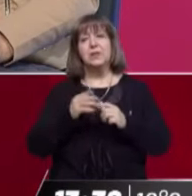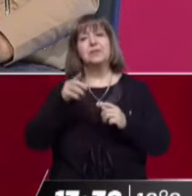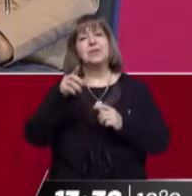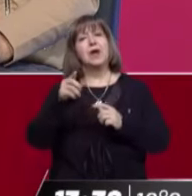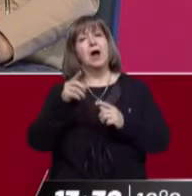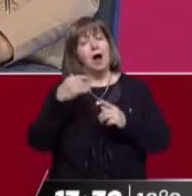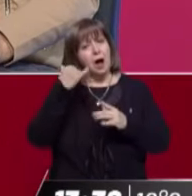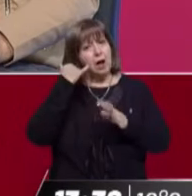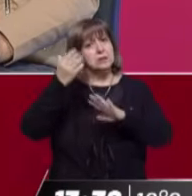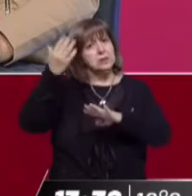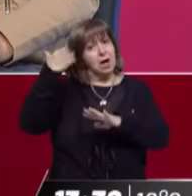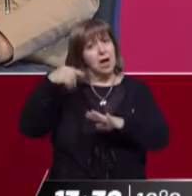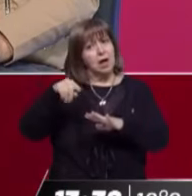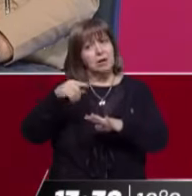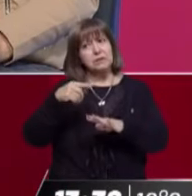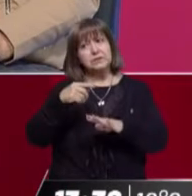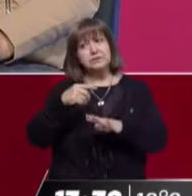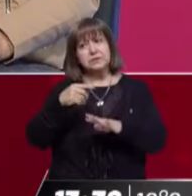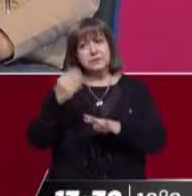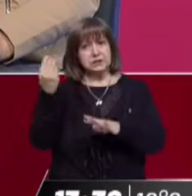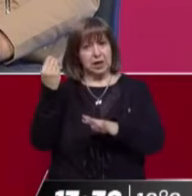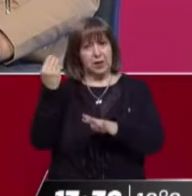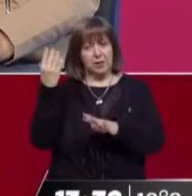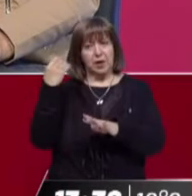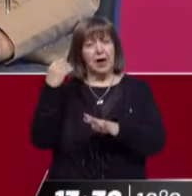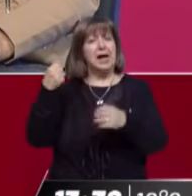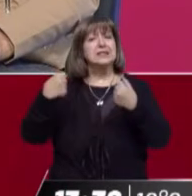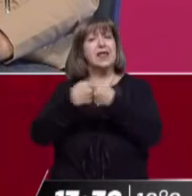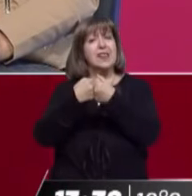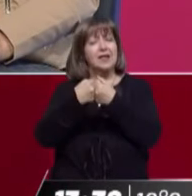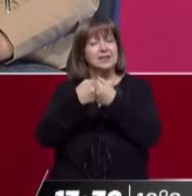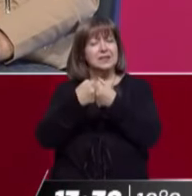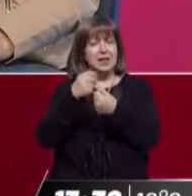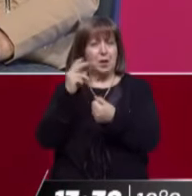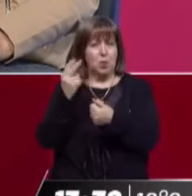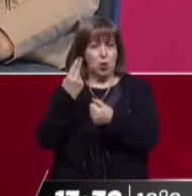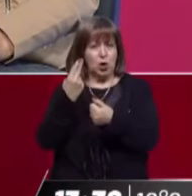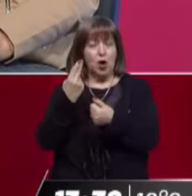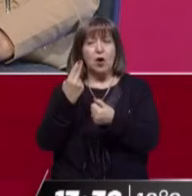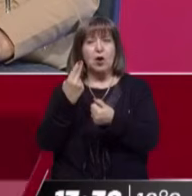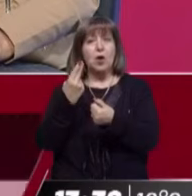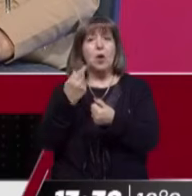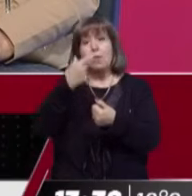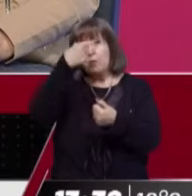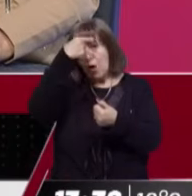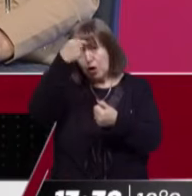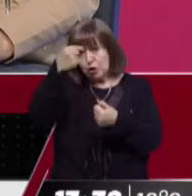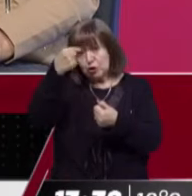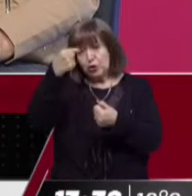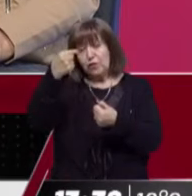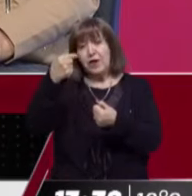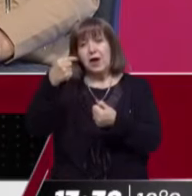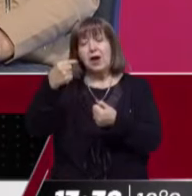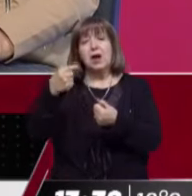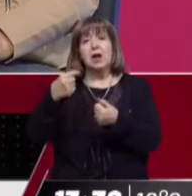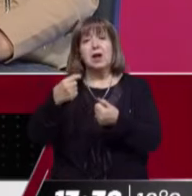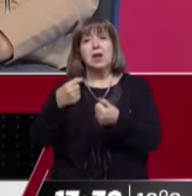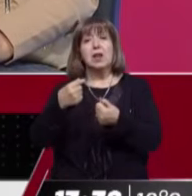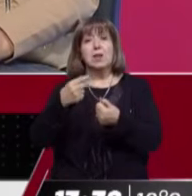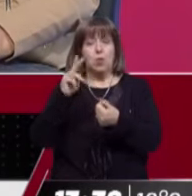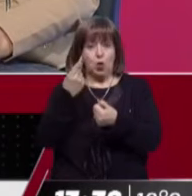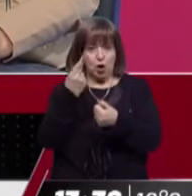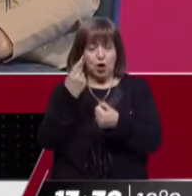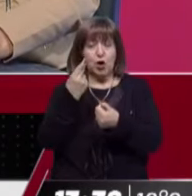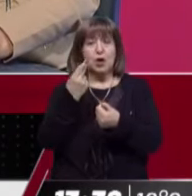un trágico hecho durante el fin de semana. Hablamos de un accidente fatal. Nuevamente, un conductor que resulta perdiendo la